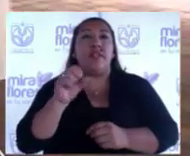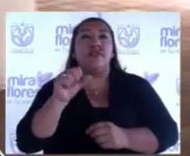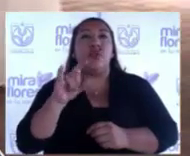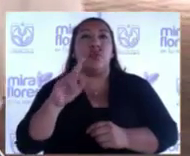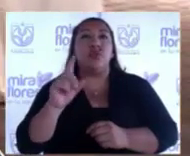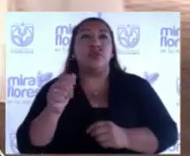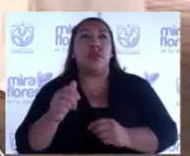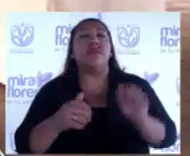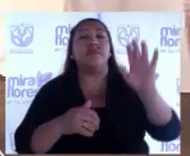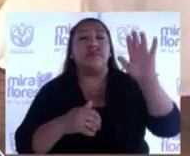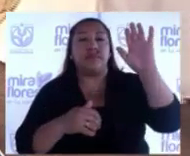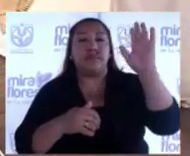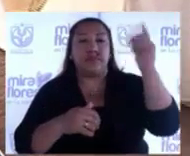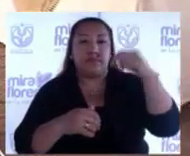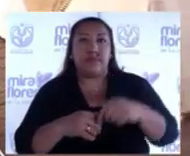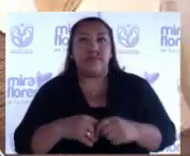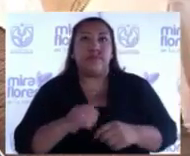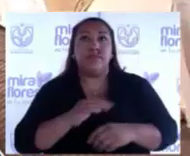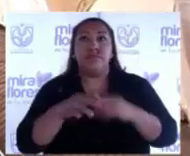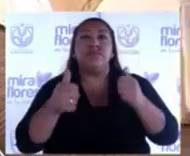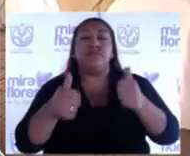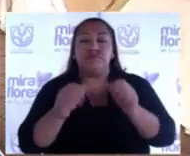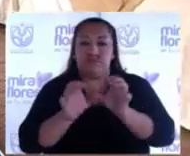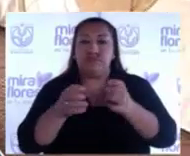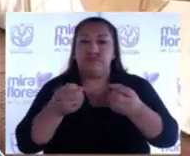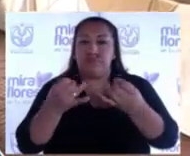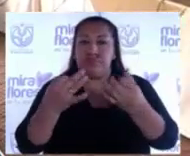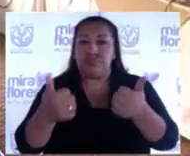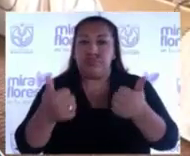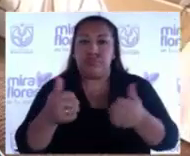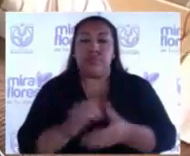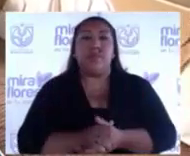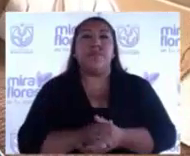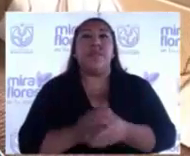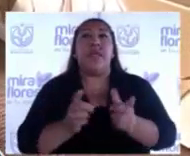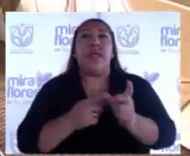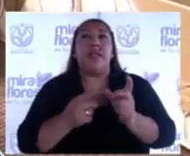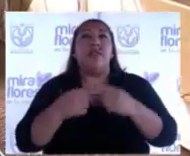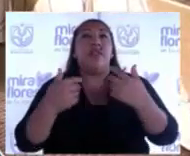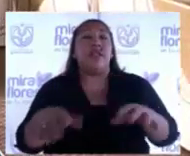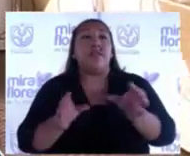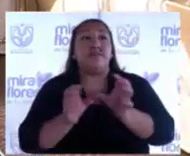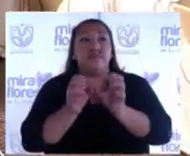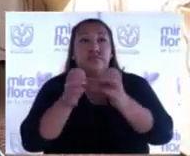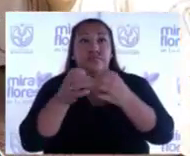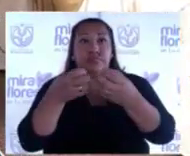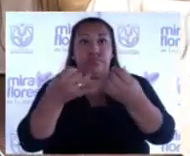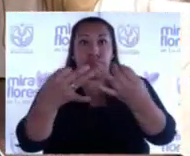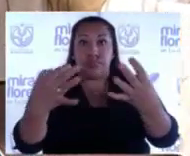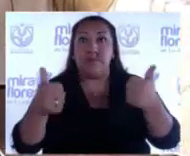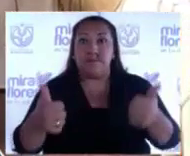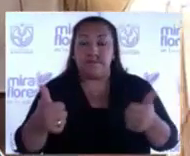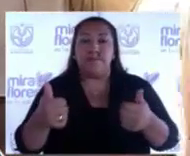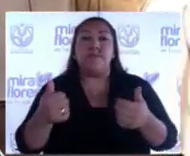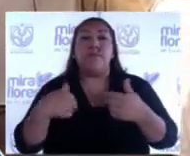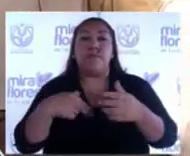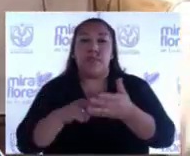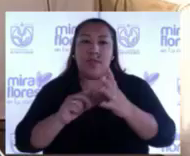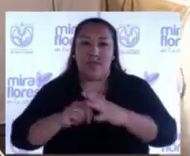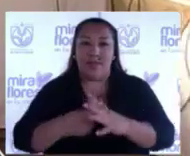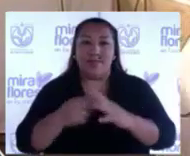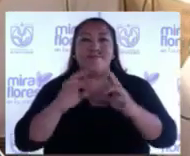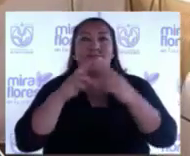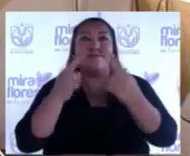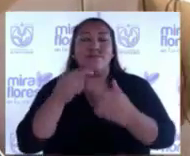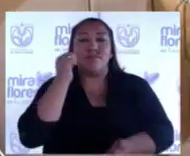Sousa Locio. Presente. Ay, perdón, señor alcalde. Bien, con el quórum reglamentario damos por instalada la sesión. Tenemos